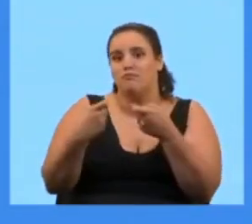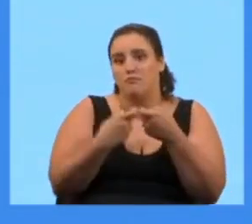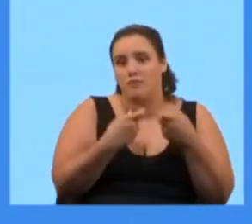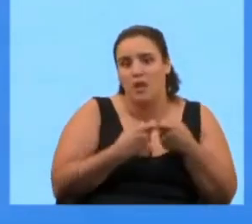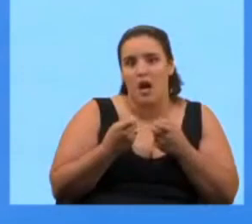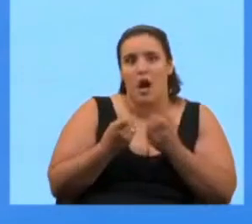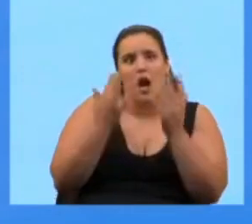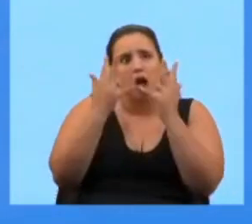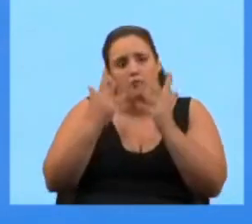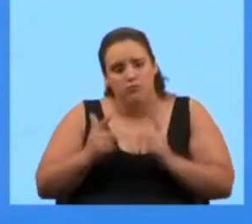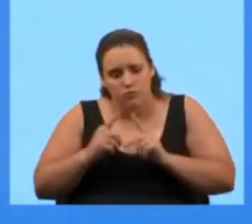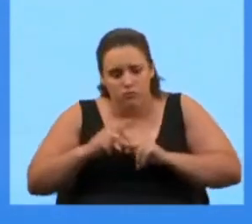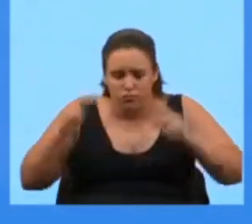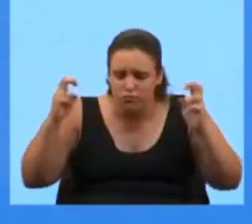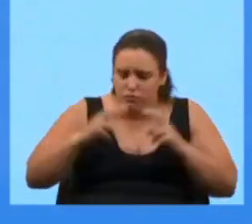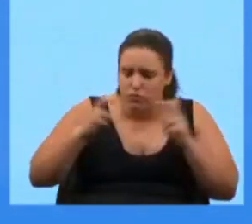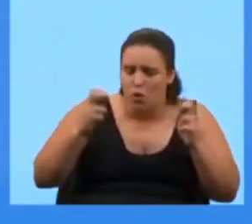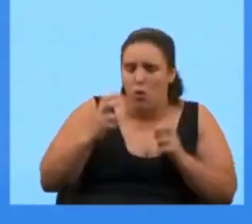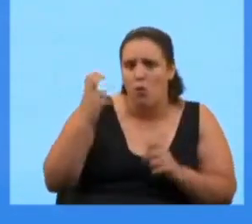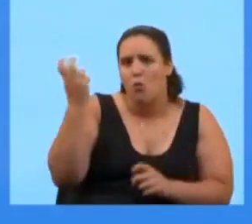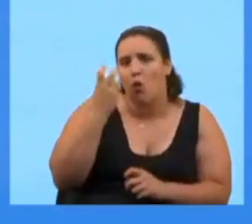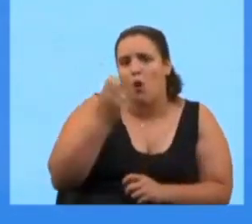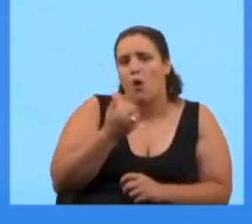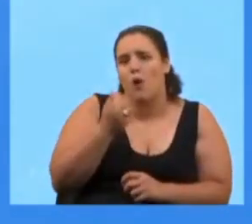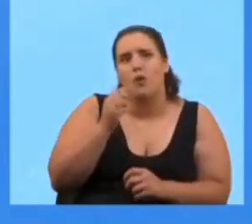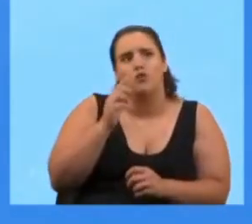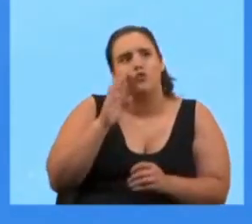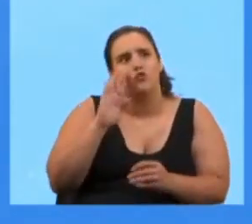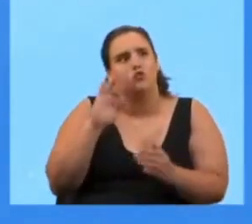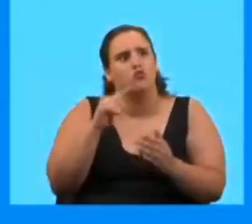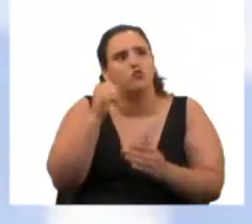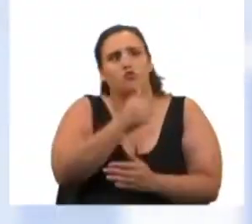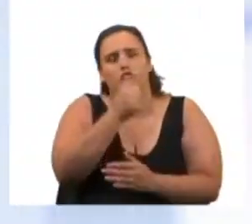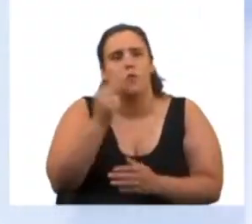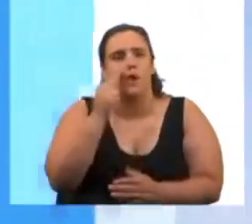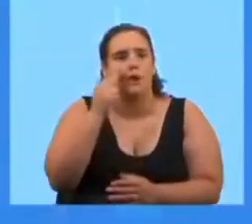para paliar la situación de déficit hídrico.